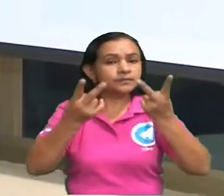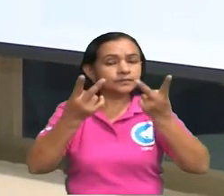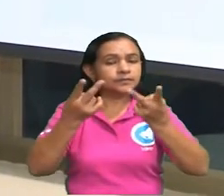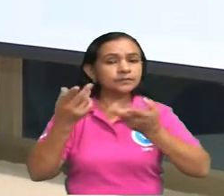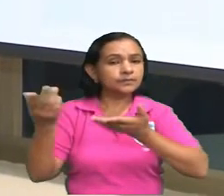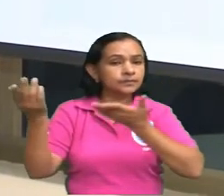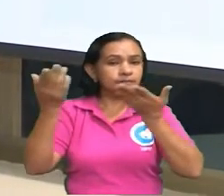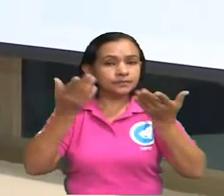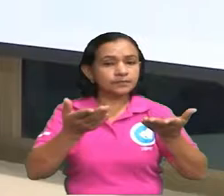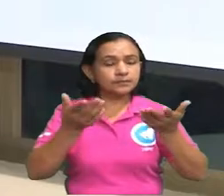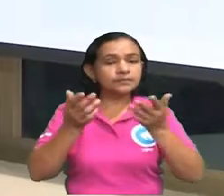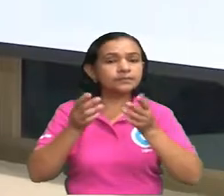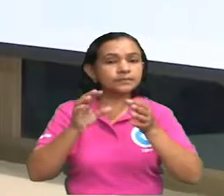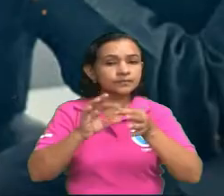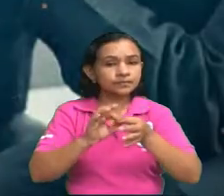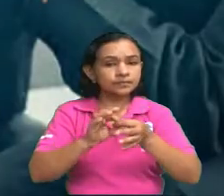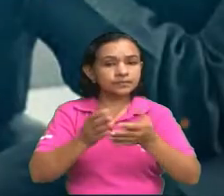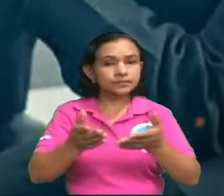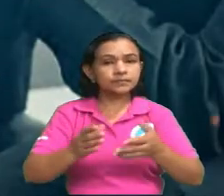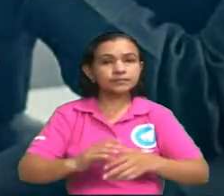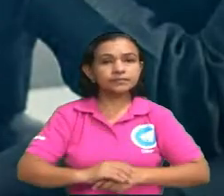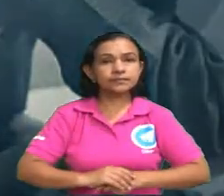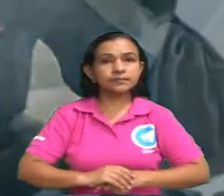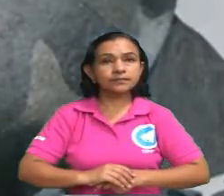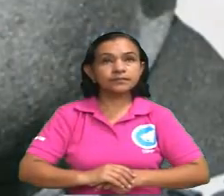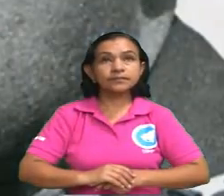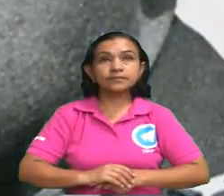legado. Acompáñenos.